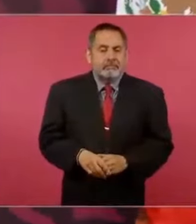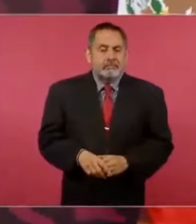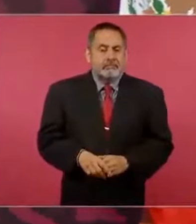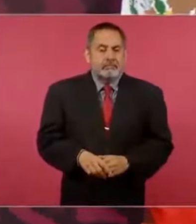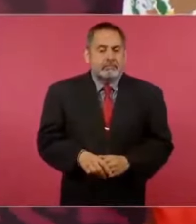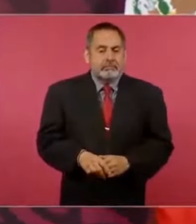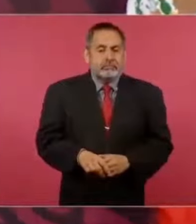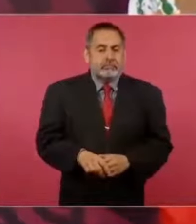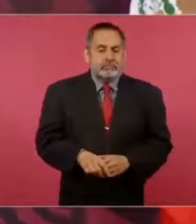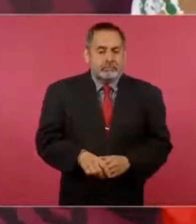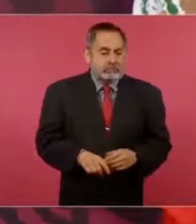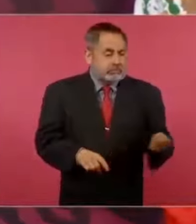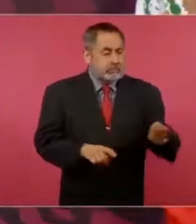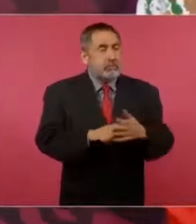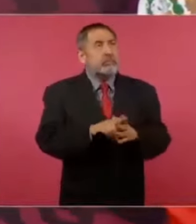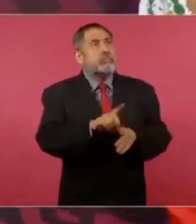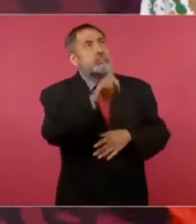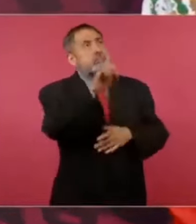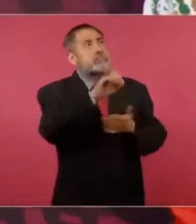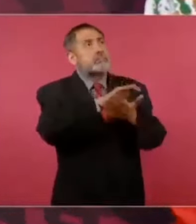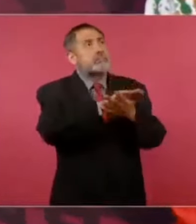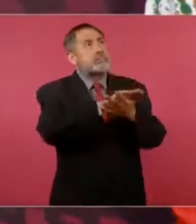El dinero es su Dios.